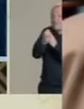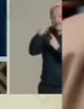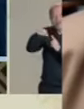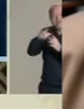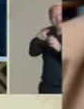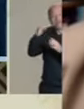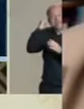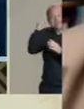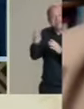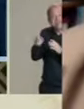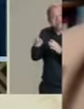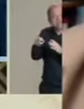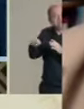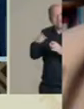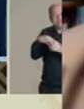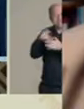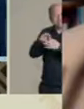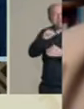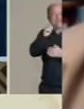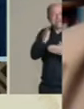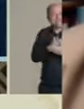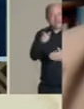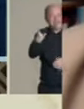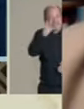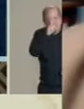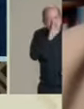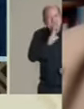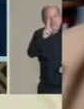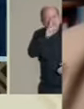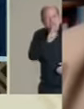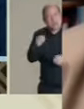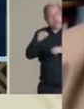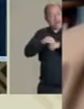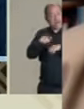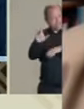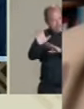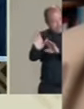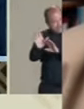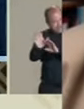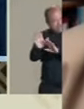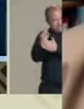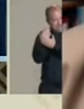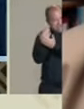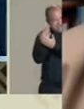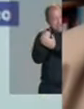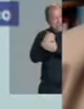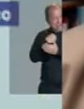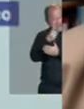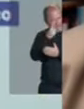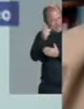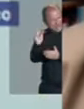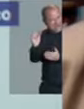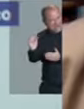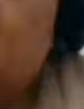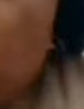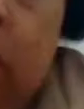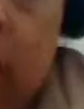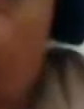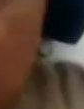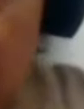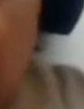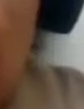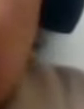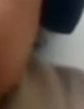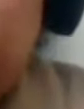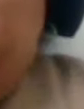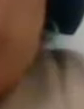los sobrenombres, es lo que resaltó de este debate. Veremos qué pasa en el próximo, el 19 de mayo, pero sí, sin duda, los índices, de acuerdo a